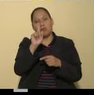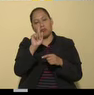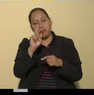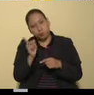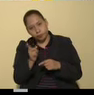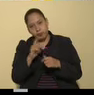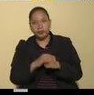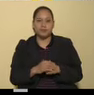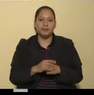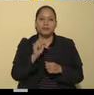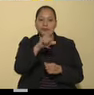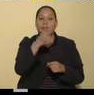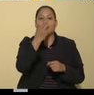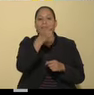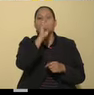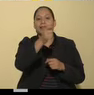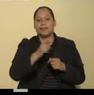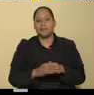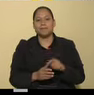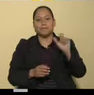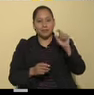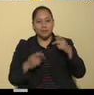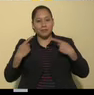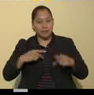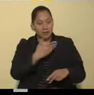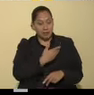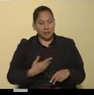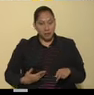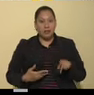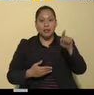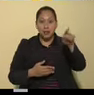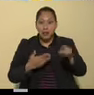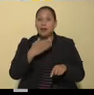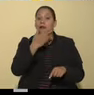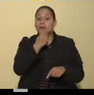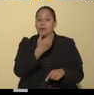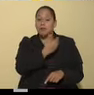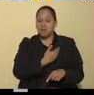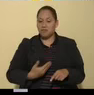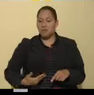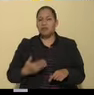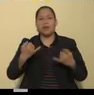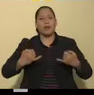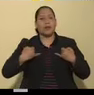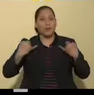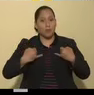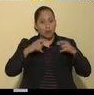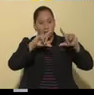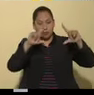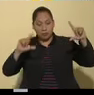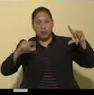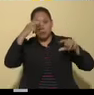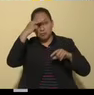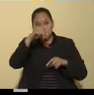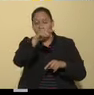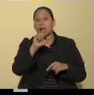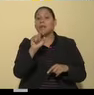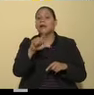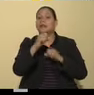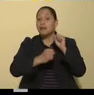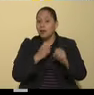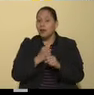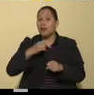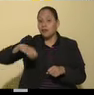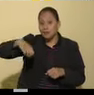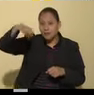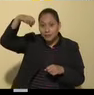él fue uno de los presidentes, bueno, es más, el presidente más joven que ha tenido México, 27